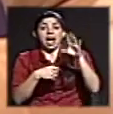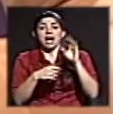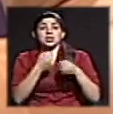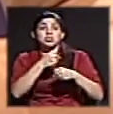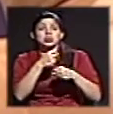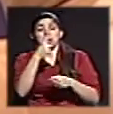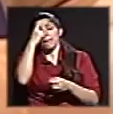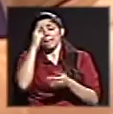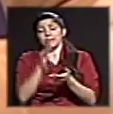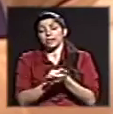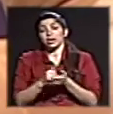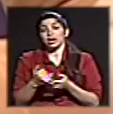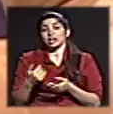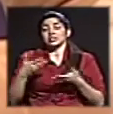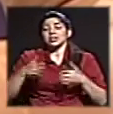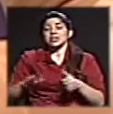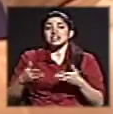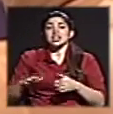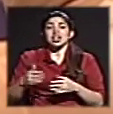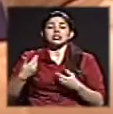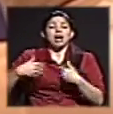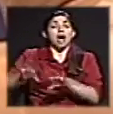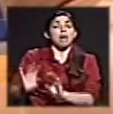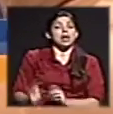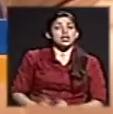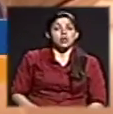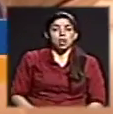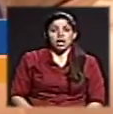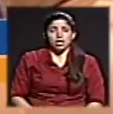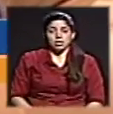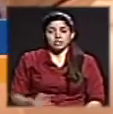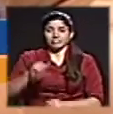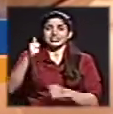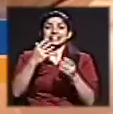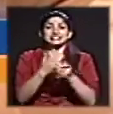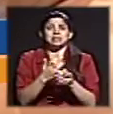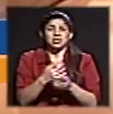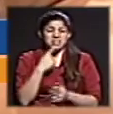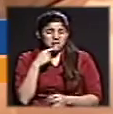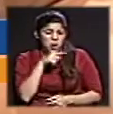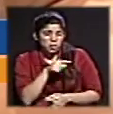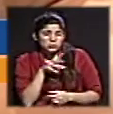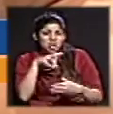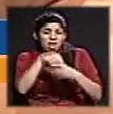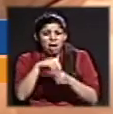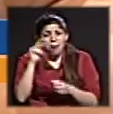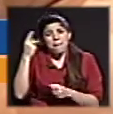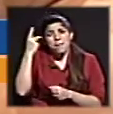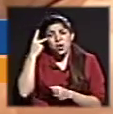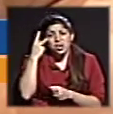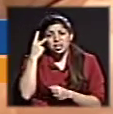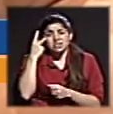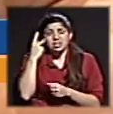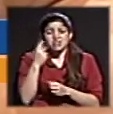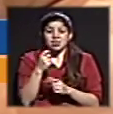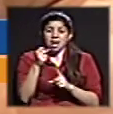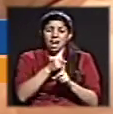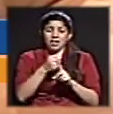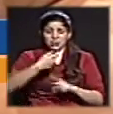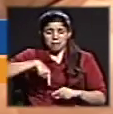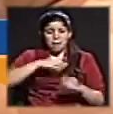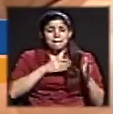la MUNI, por eso tiene a las hijas y a los hijos abandonados. Un esposo, usted con eso de la política atenta contra